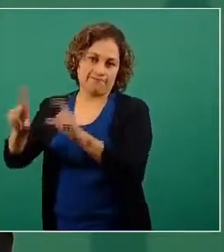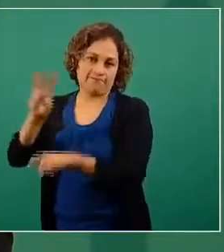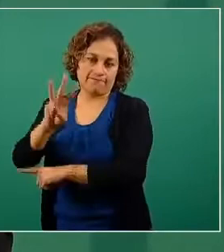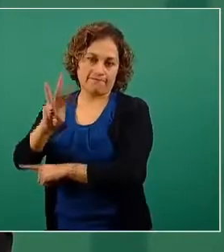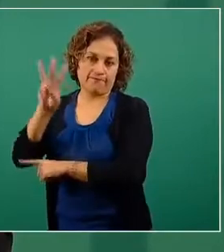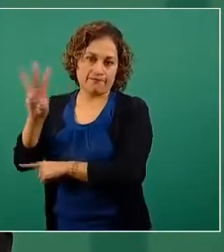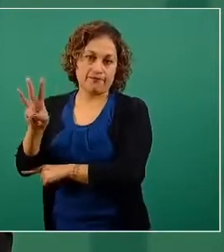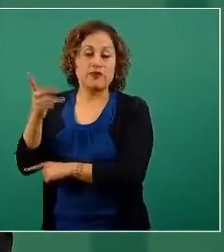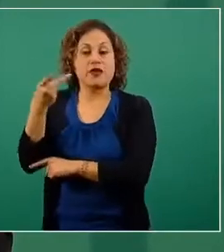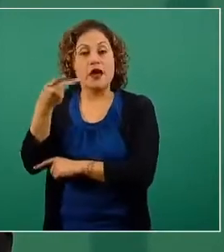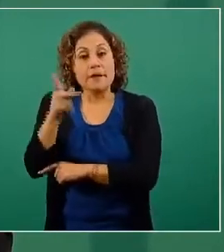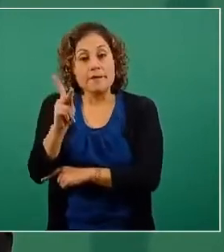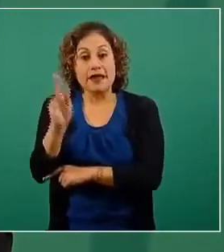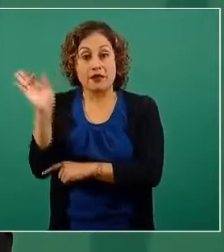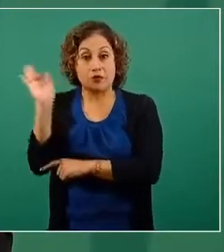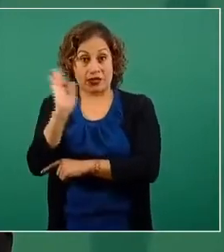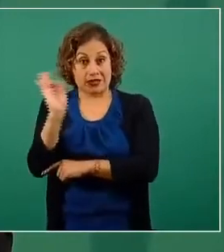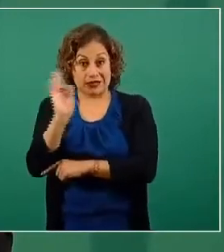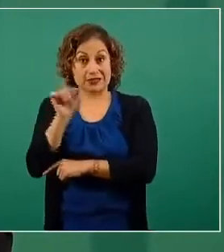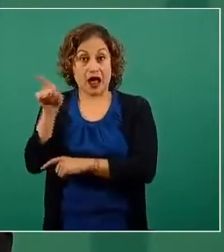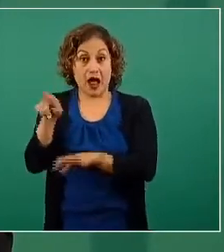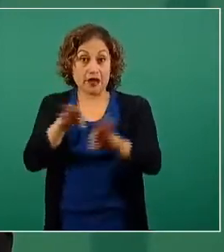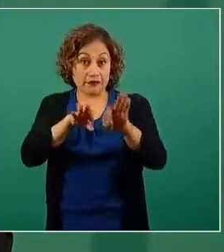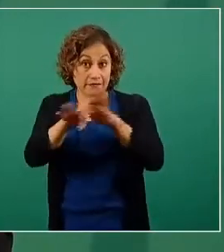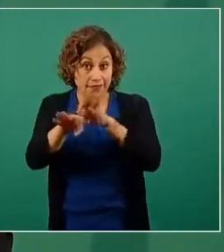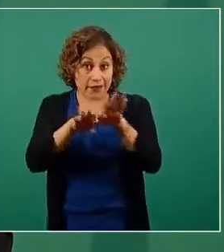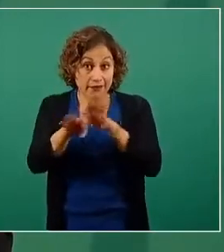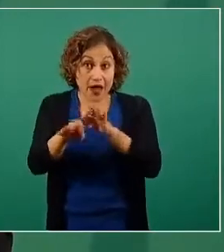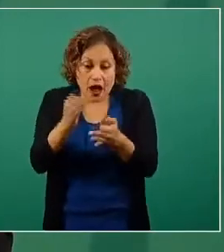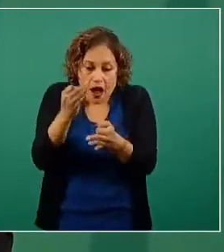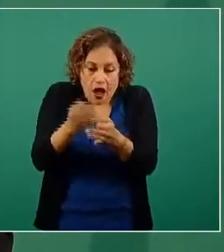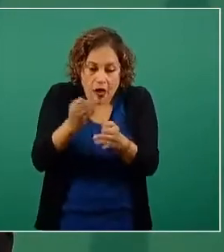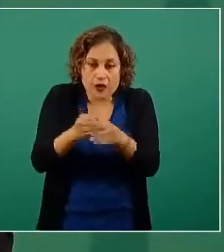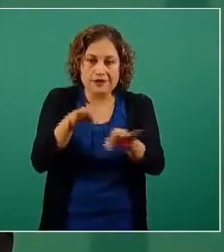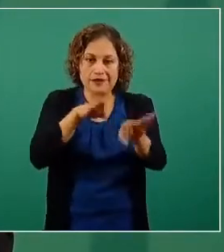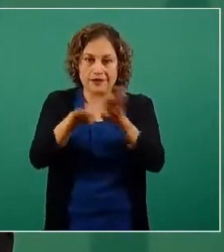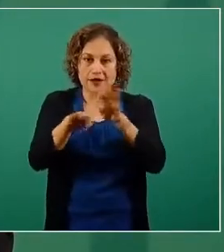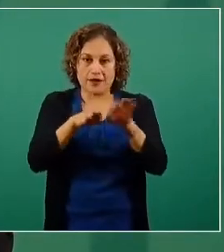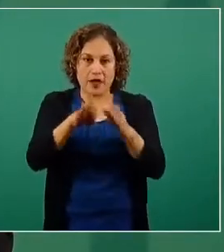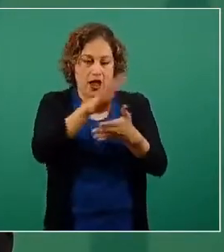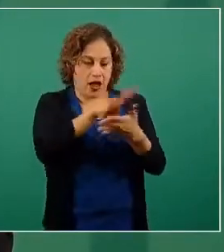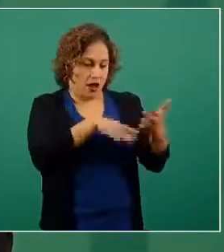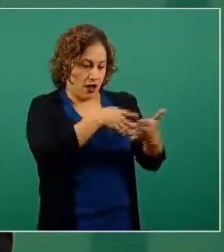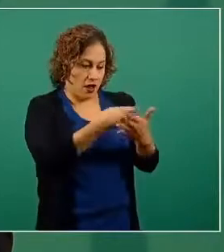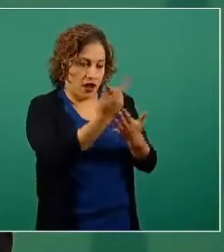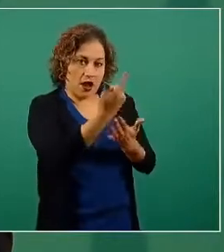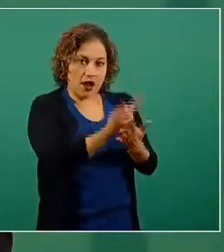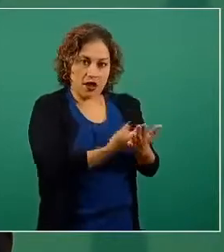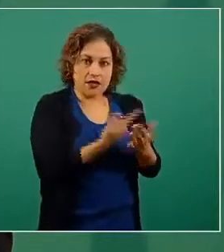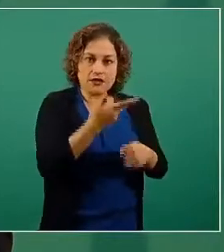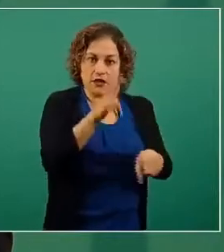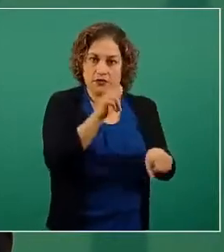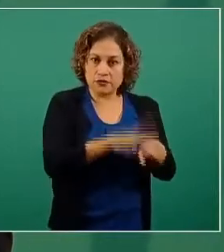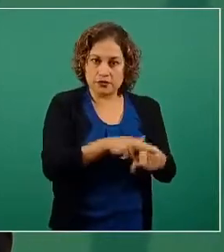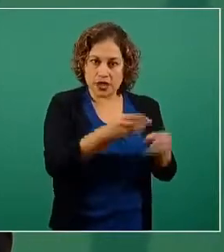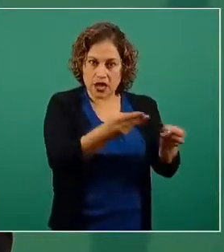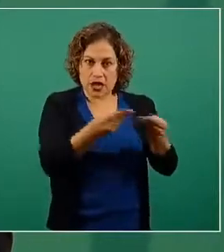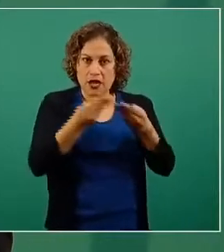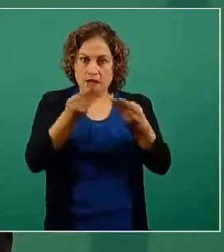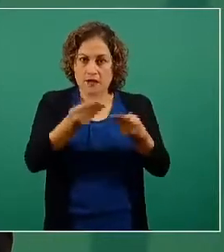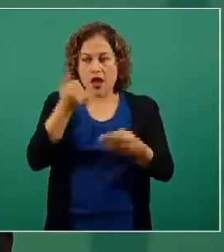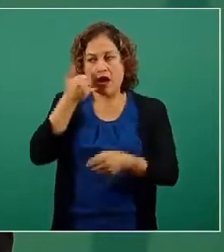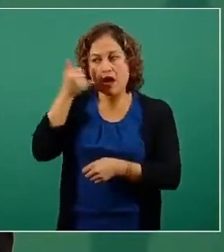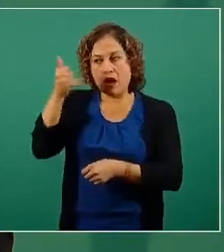lo identifica y lo llama a vacunación, como este padrón es nominal, es decir,